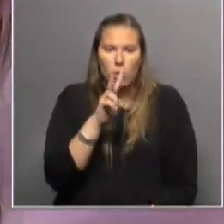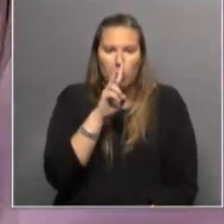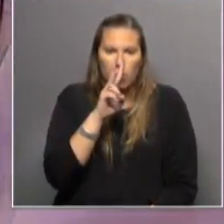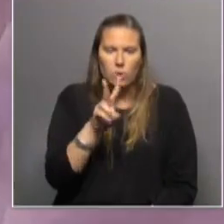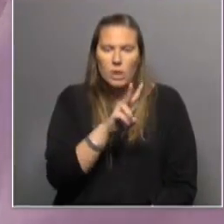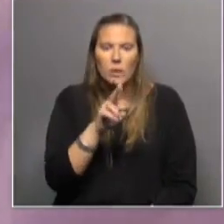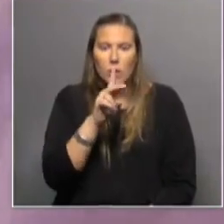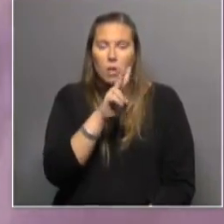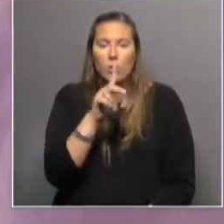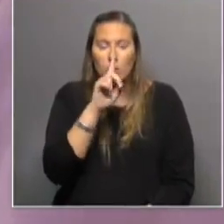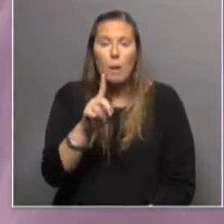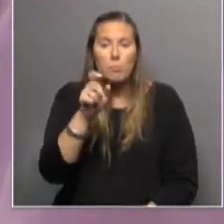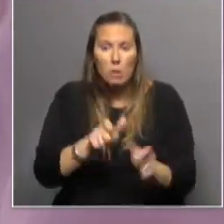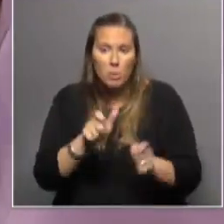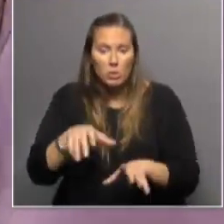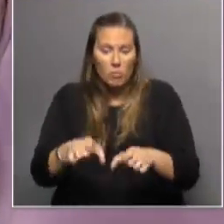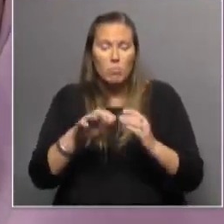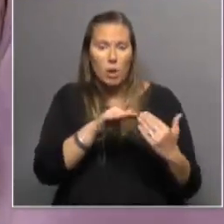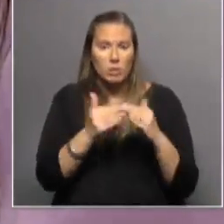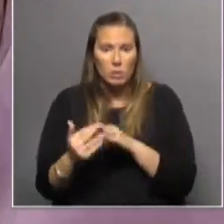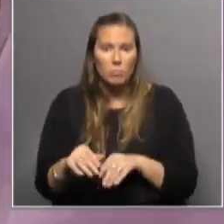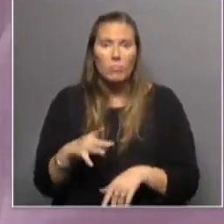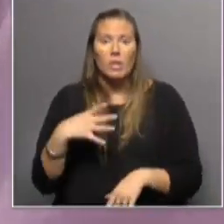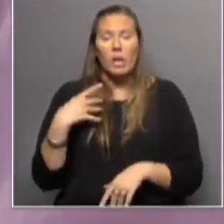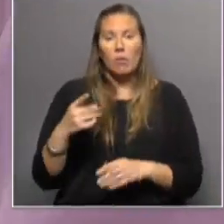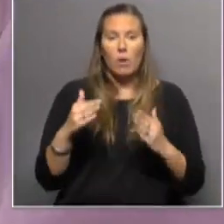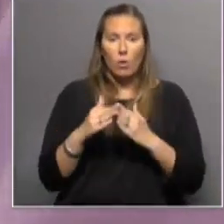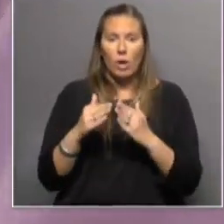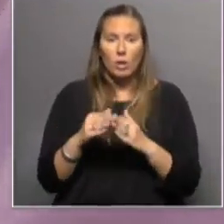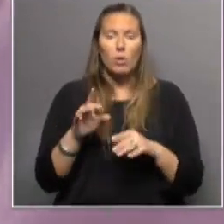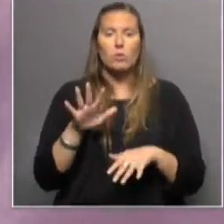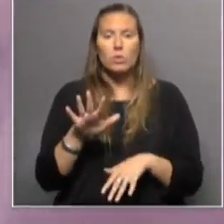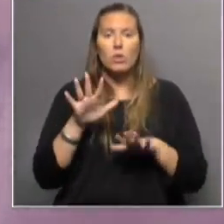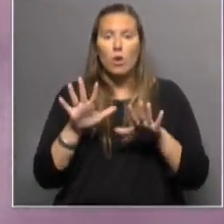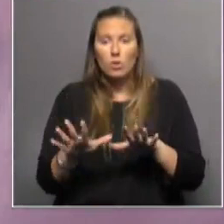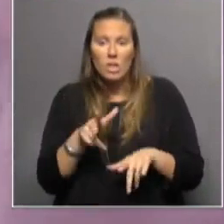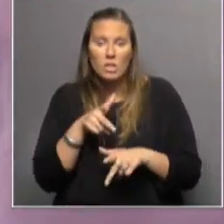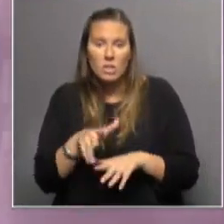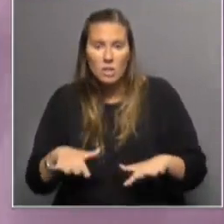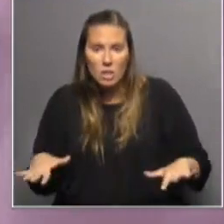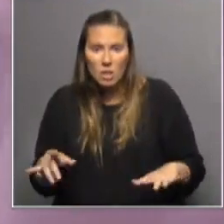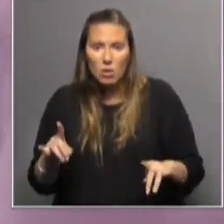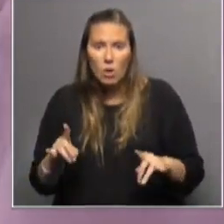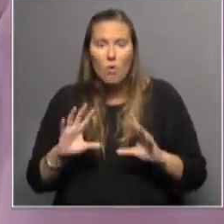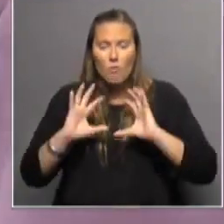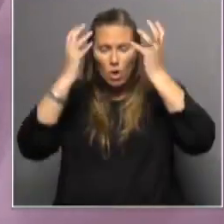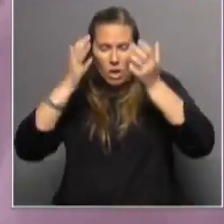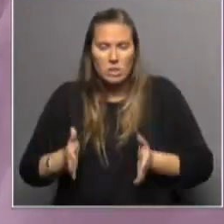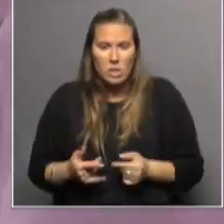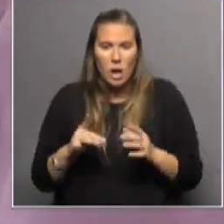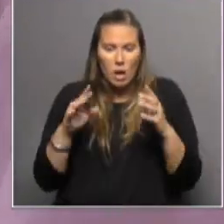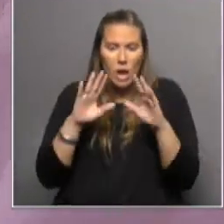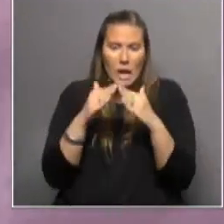muchas mujeres, jefas de hogar con 5 o 10 chiquilines, sufriendo violencia basada en género, amontonada en un